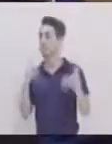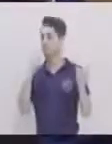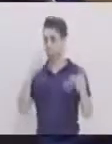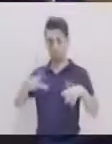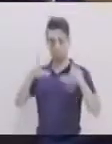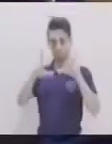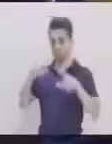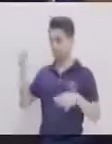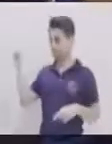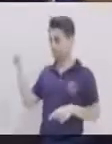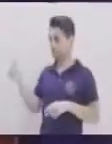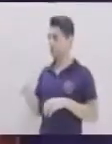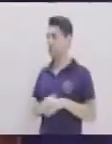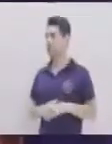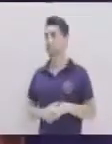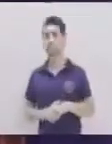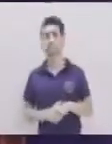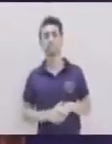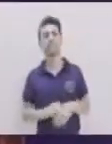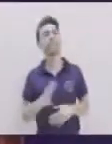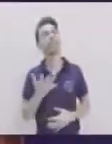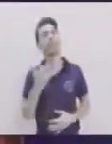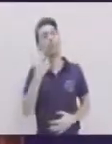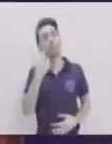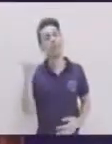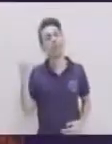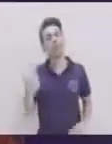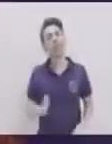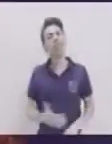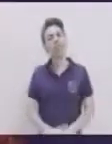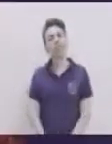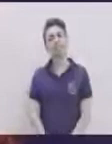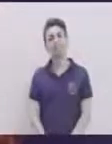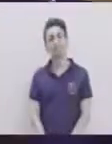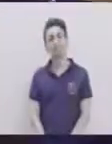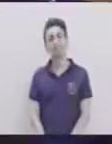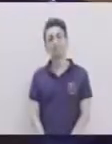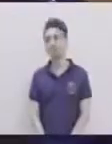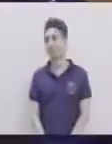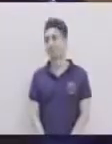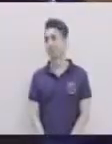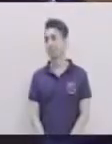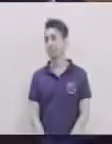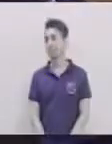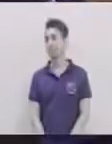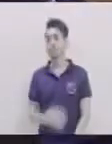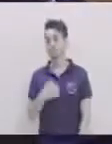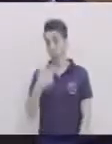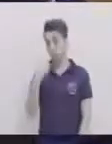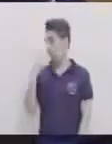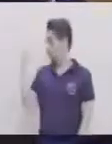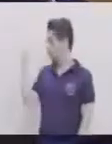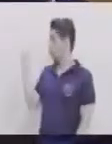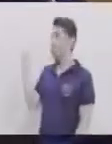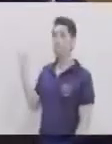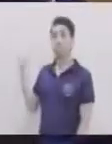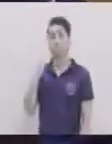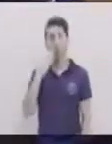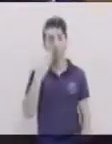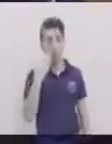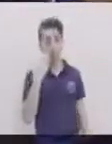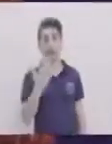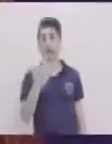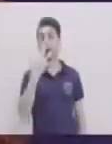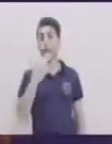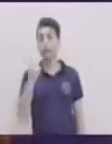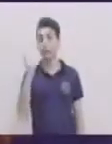esta imagen conmigo. ¿Qué es lo que ves aquí? Yo veo a una mamá y a